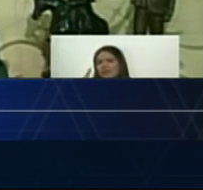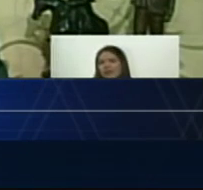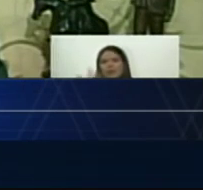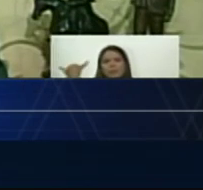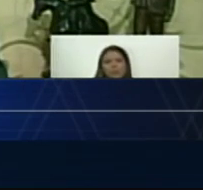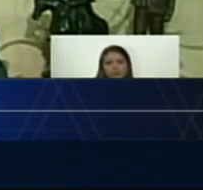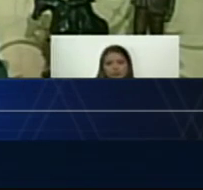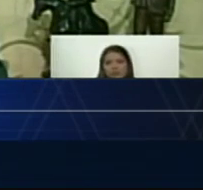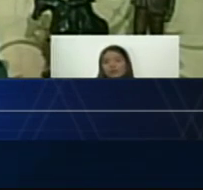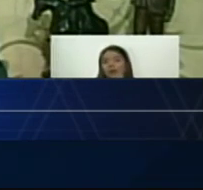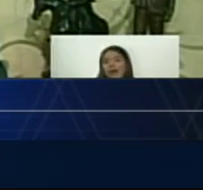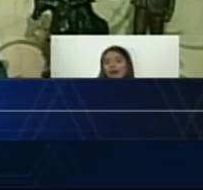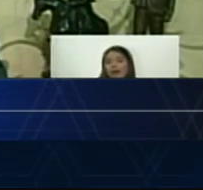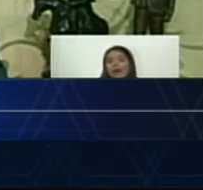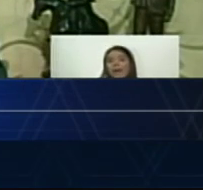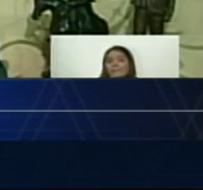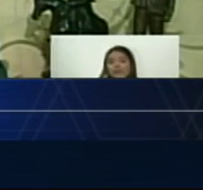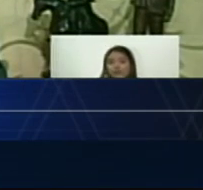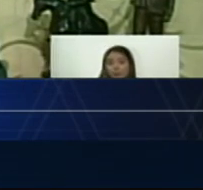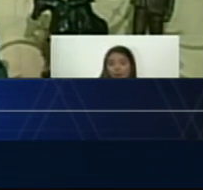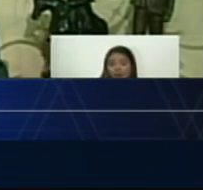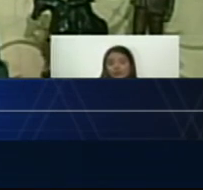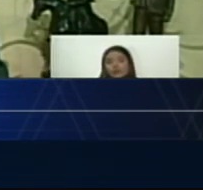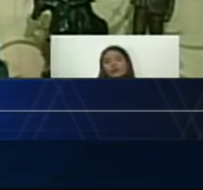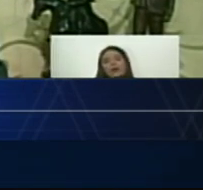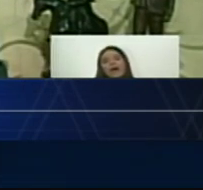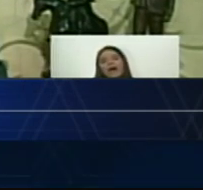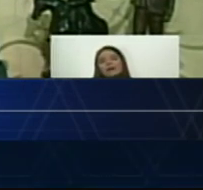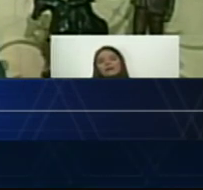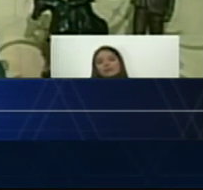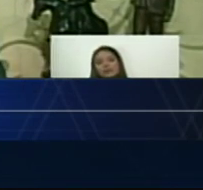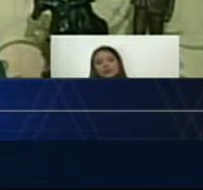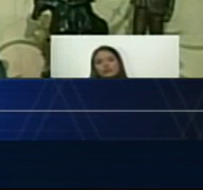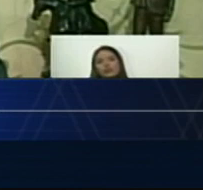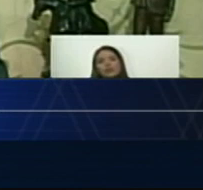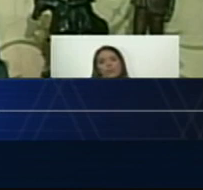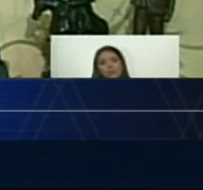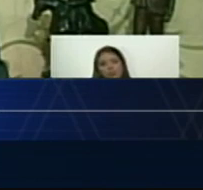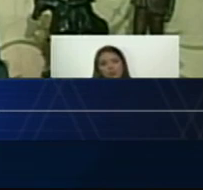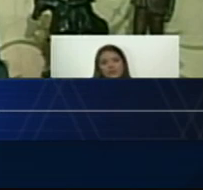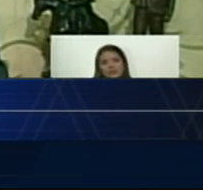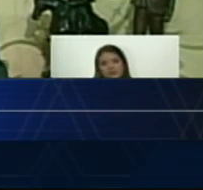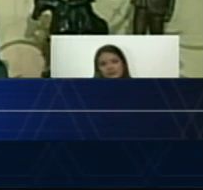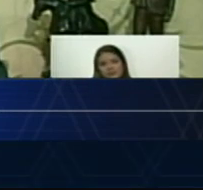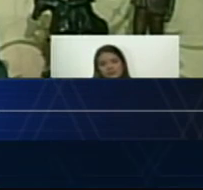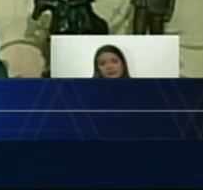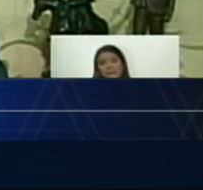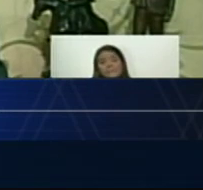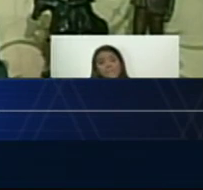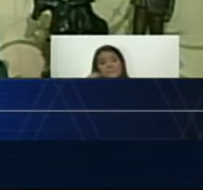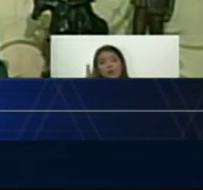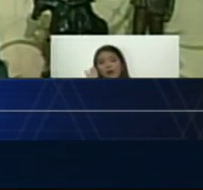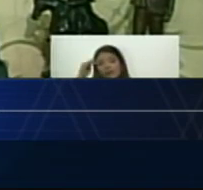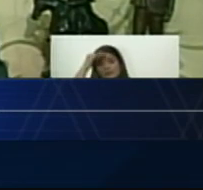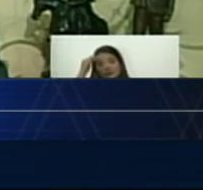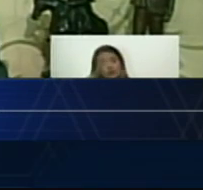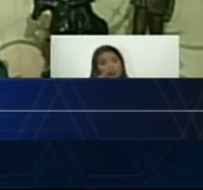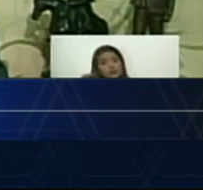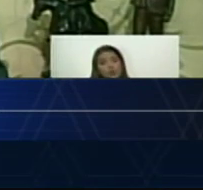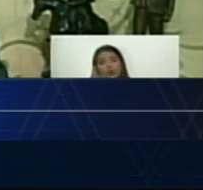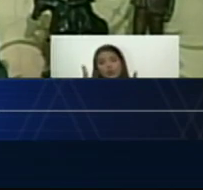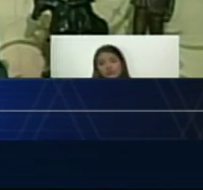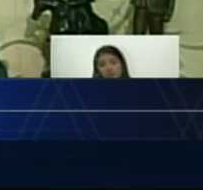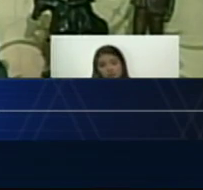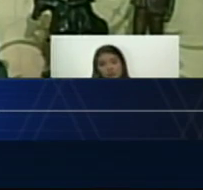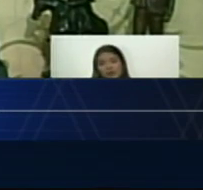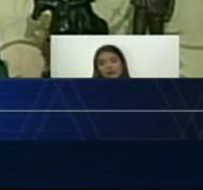o no en la ley de presupuestos a los órganos y entes de la administración pública para optimizar la atención de los venezolanos y venezolanas